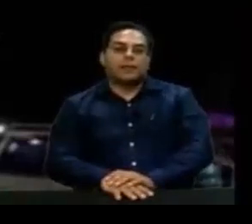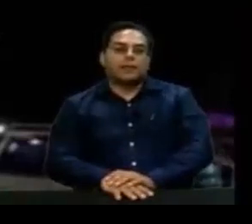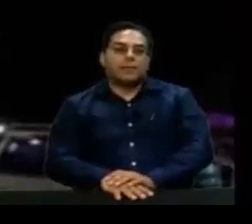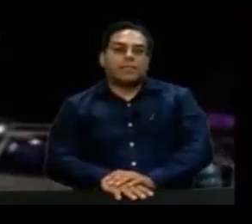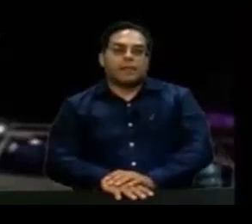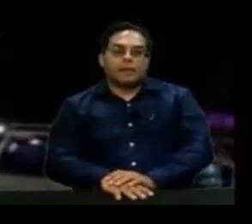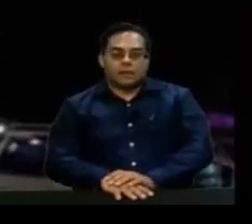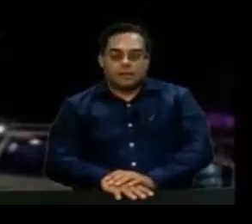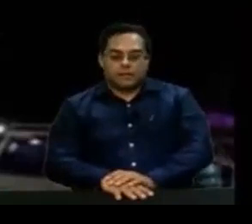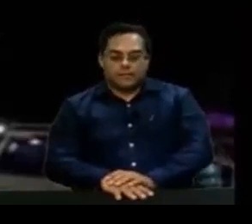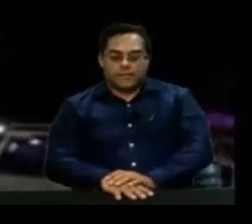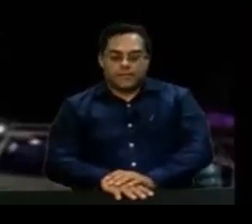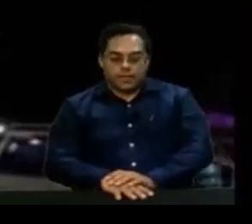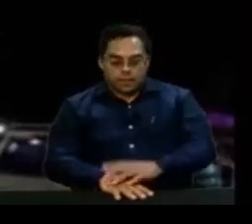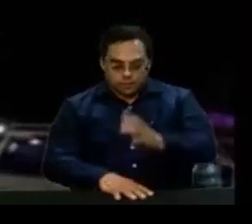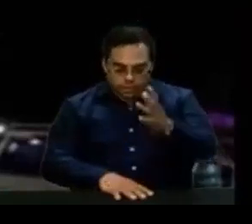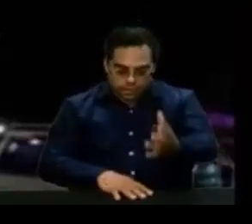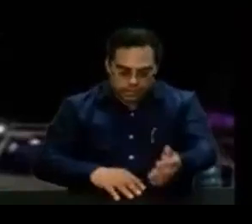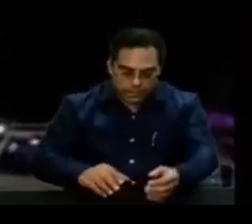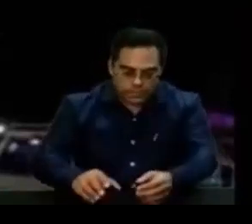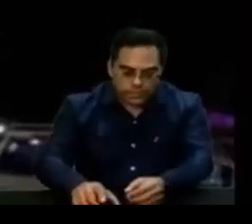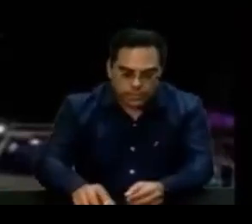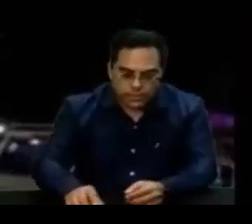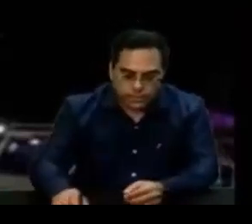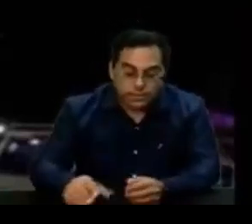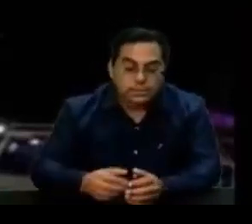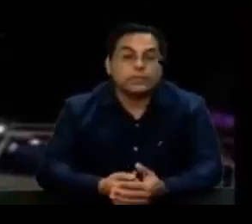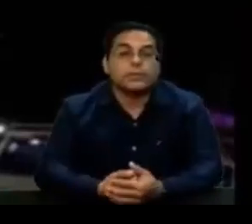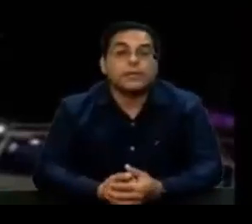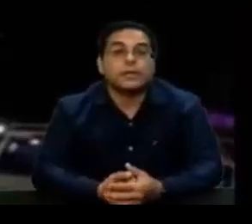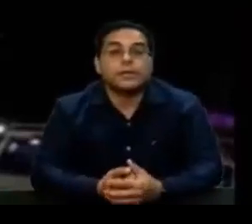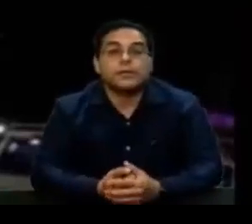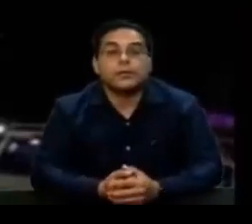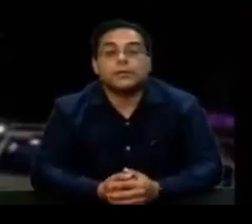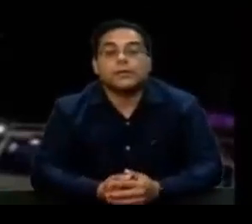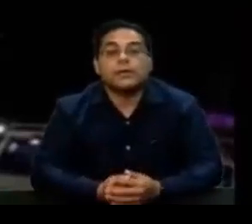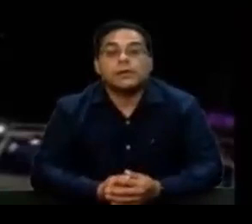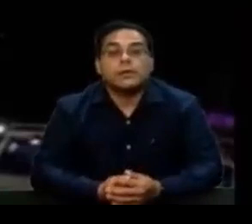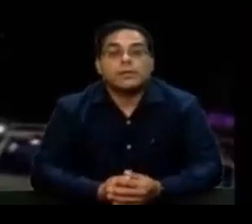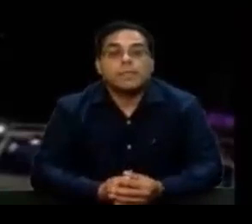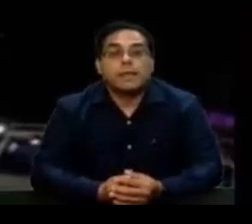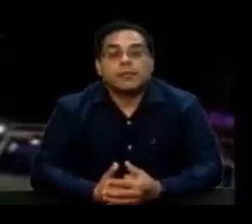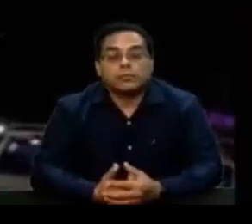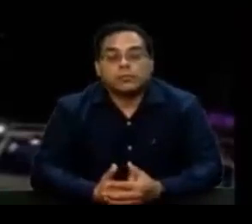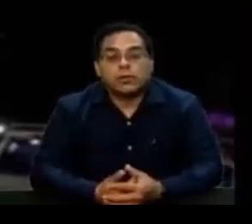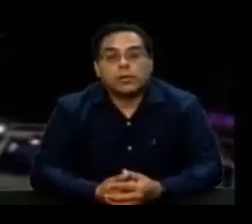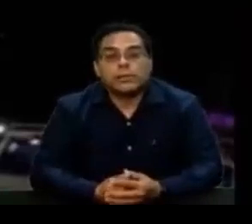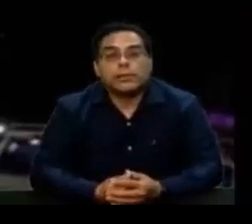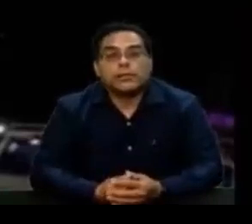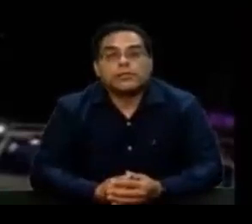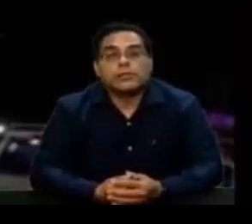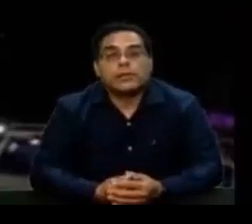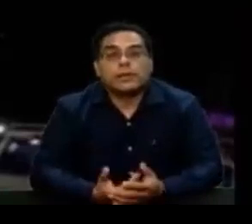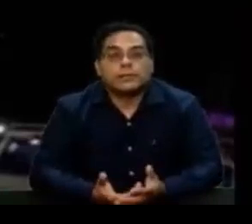grave. Me hablaron para atender a esta niña, ya estando ella en el quirófano, y junto con el equipo